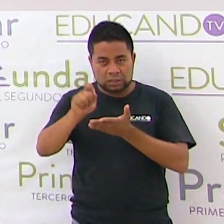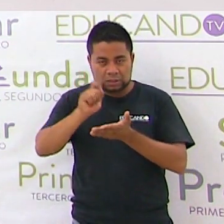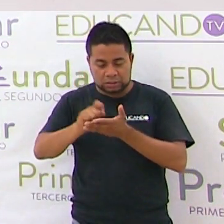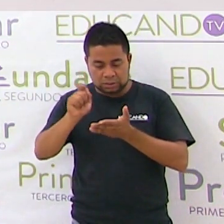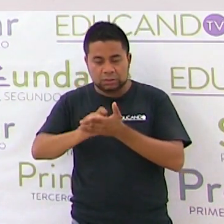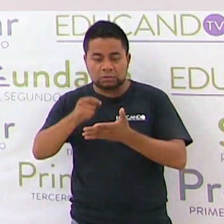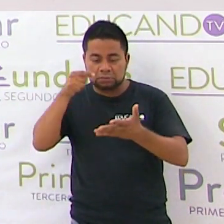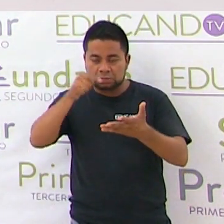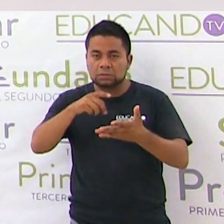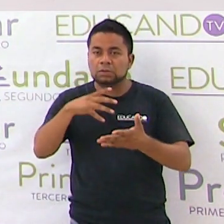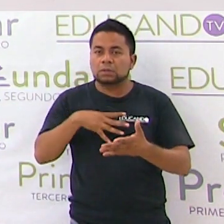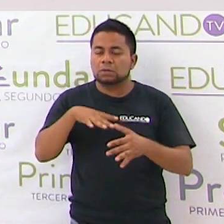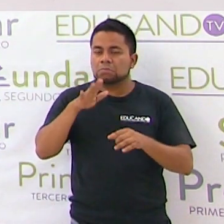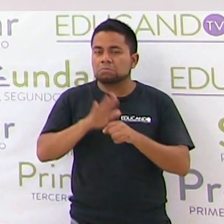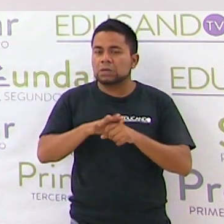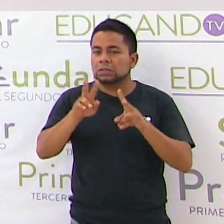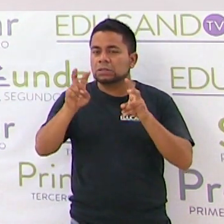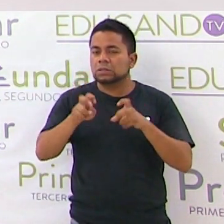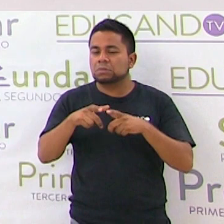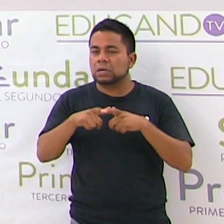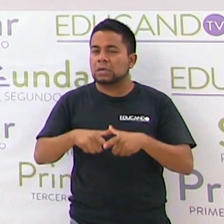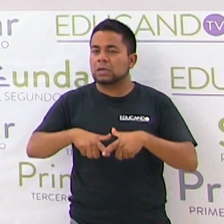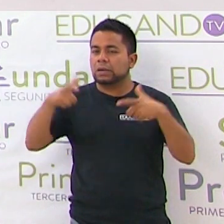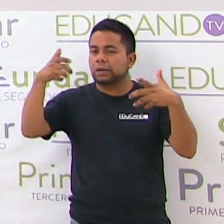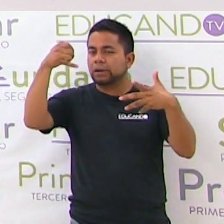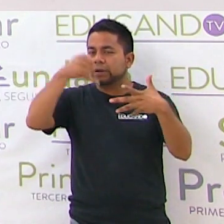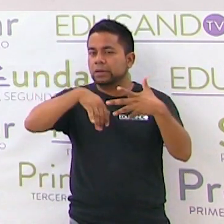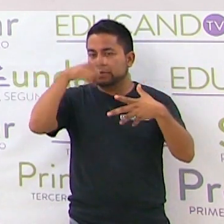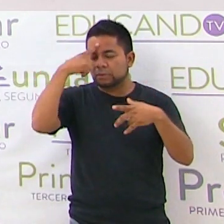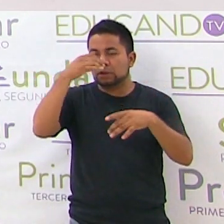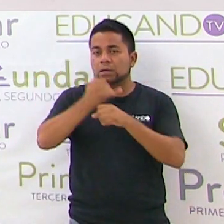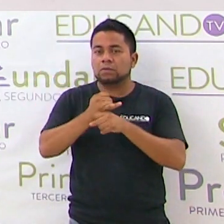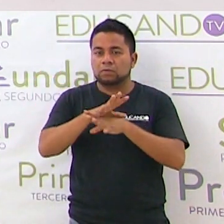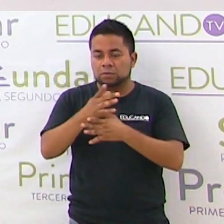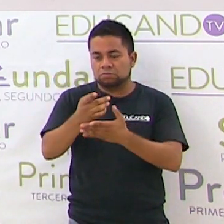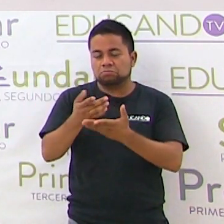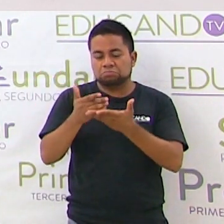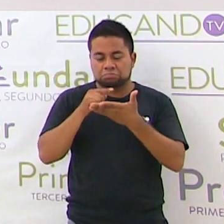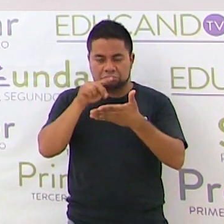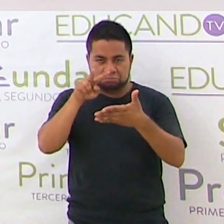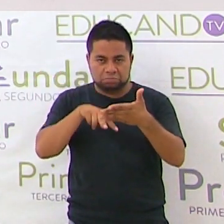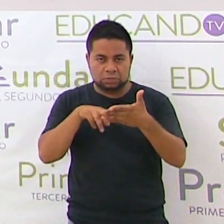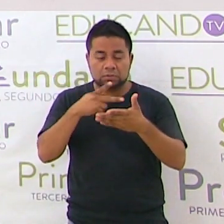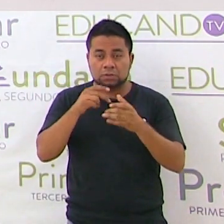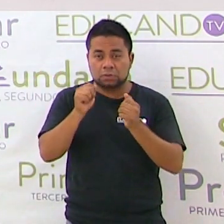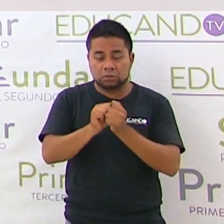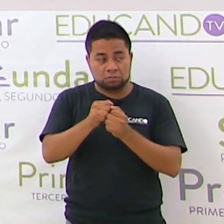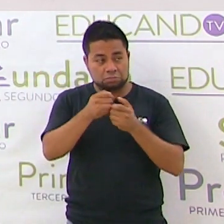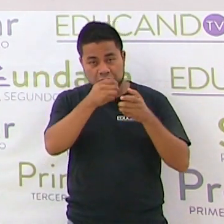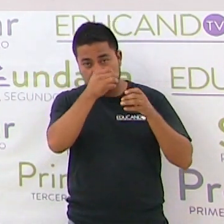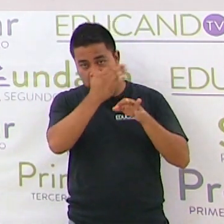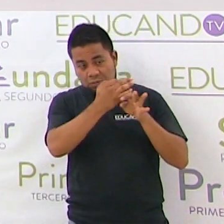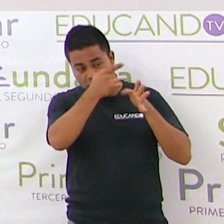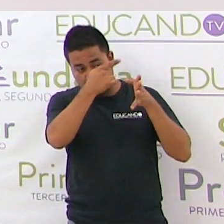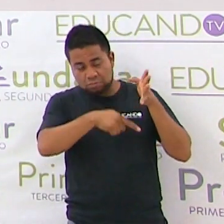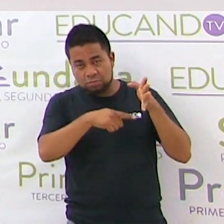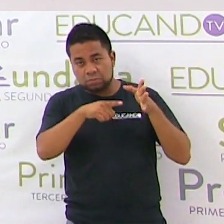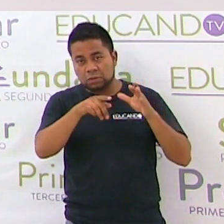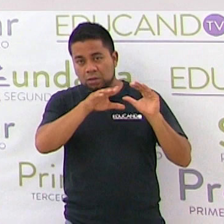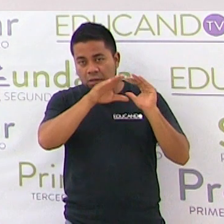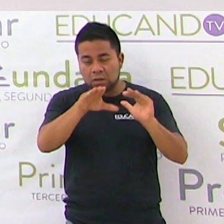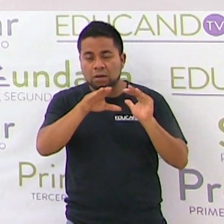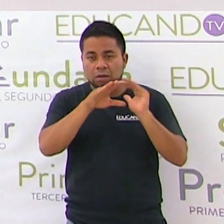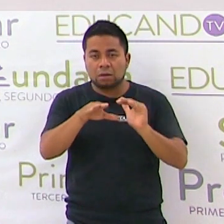sí es mucho más amplia la información que nos da. Pero ya con todo lo que nosotros hemos aprendido ya debemos